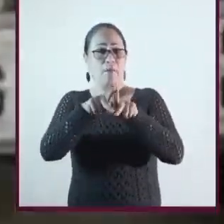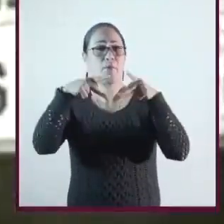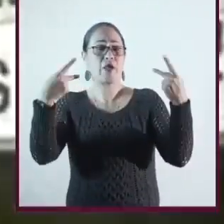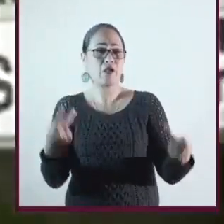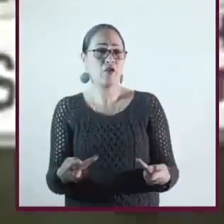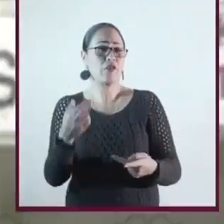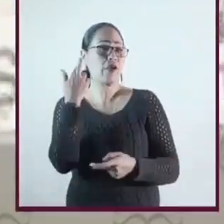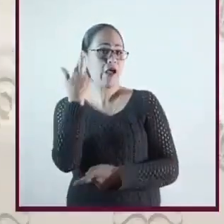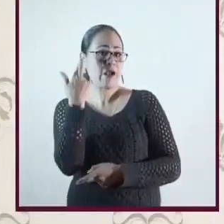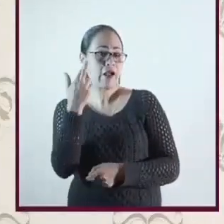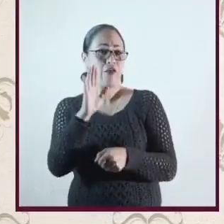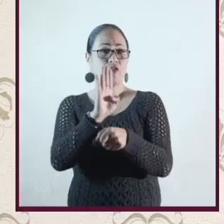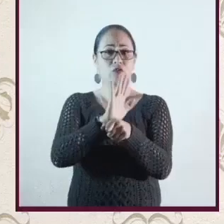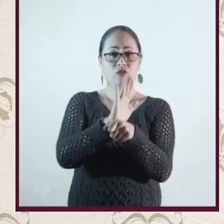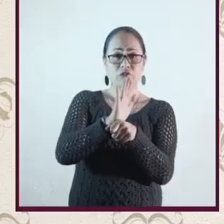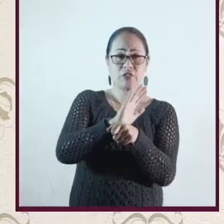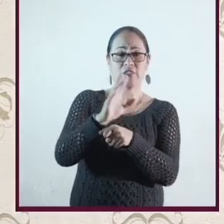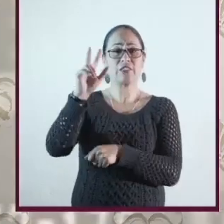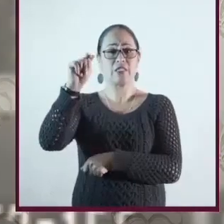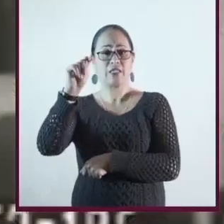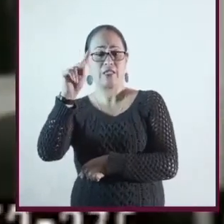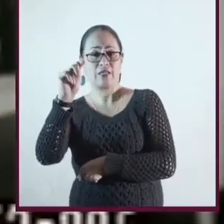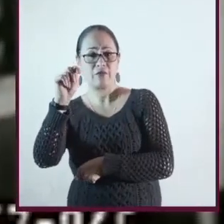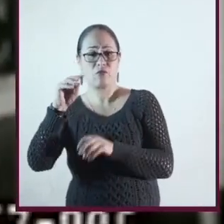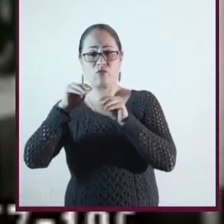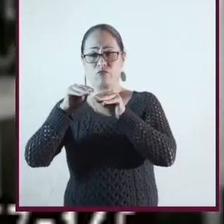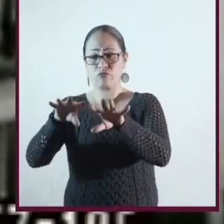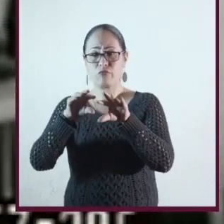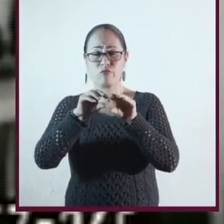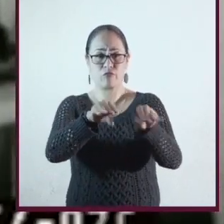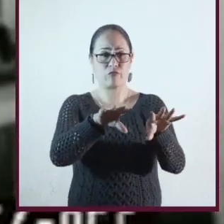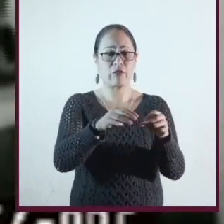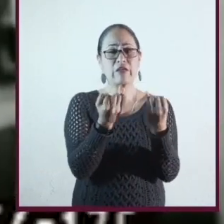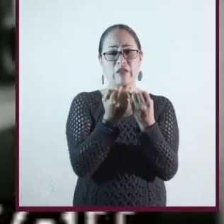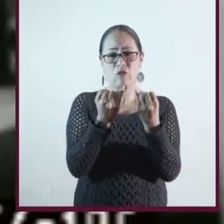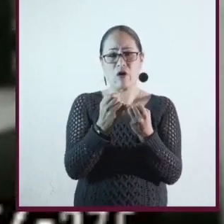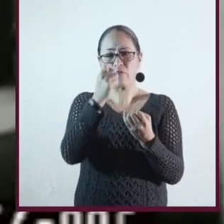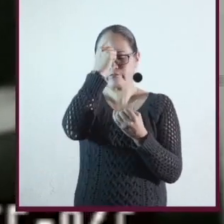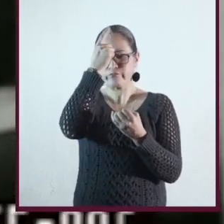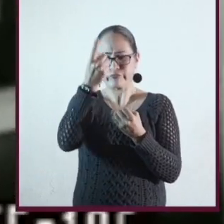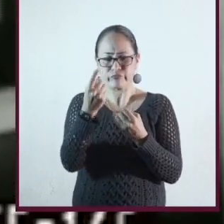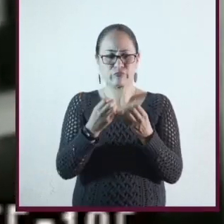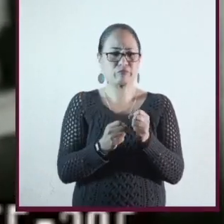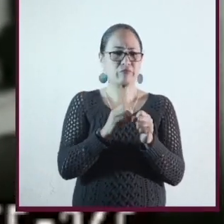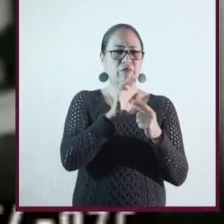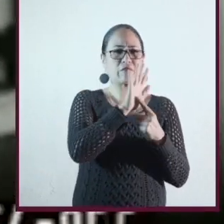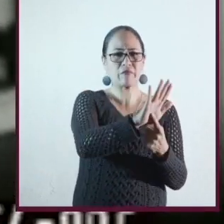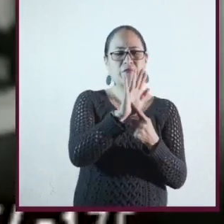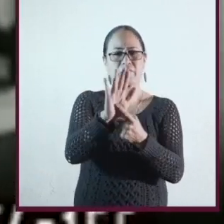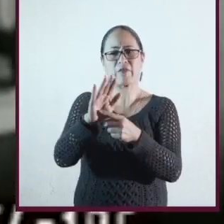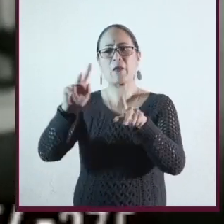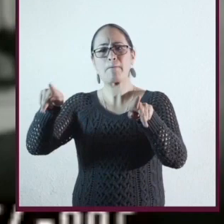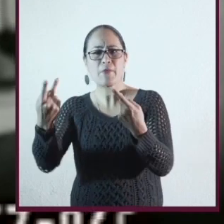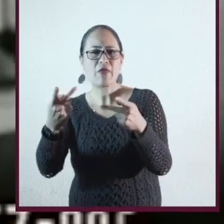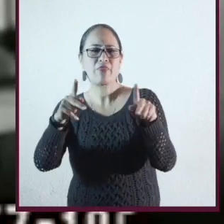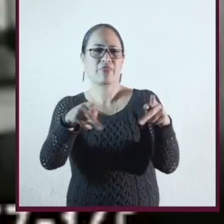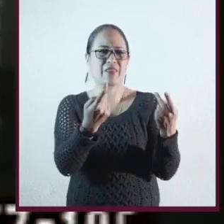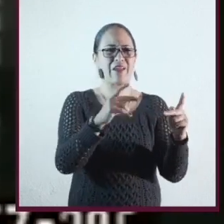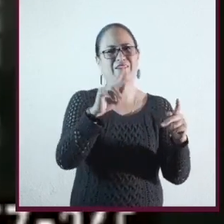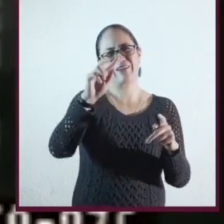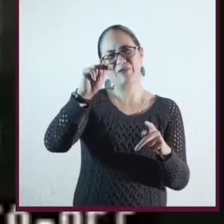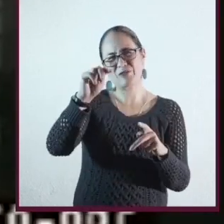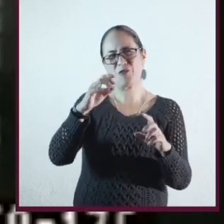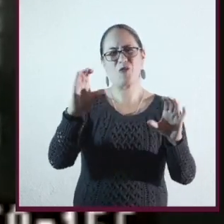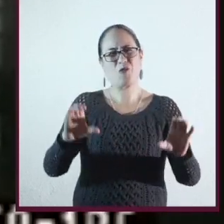el cine y la televisión. Conforme se inventaron estos medios y se pusieron a la venta los aparatos para que la gente pudiera